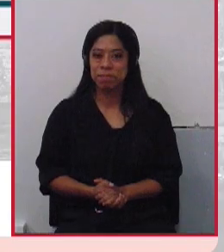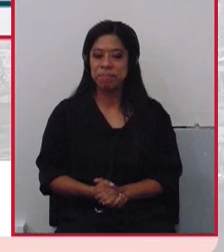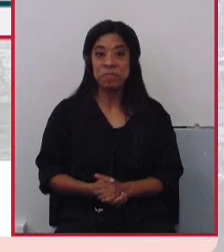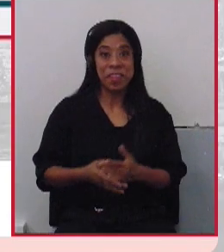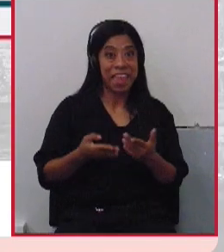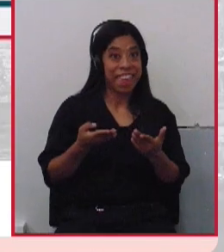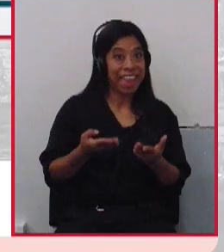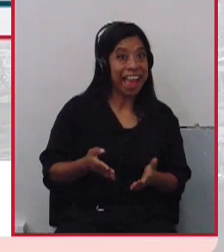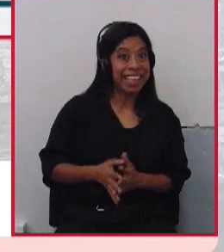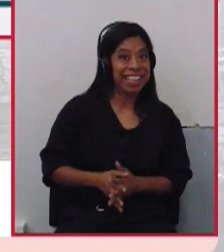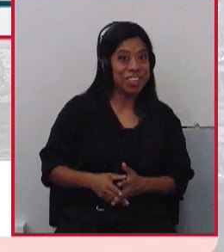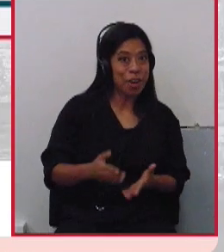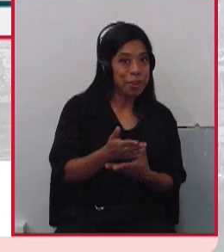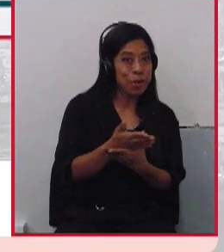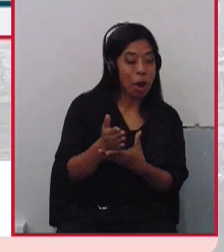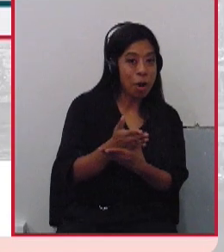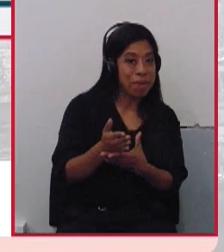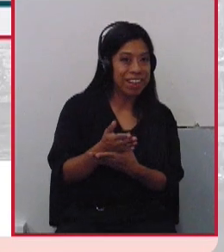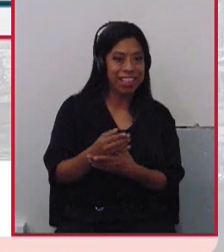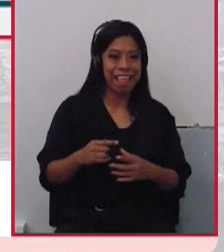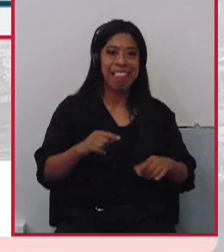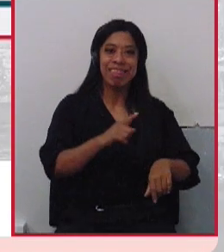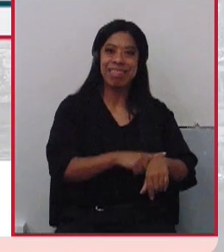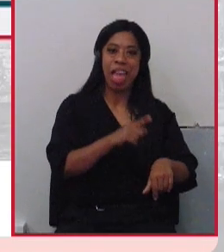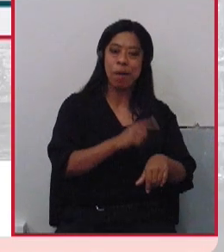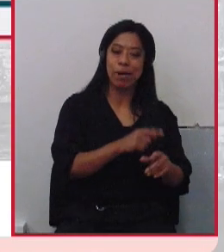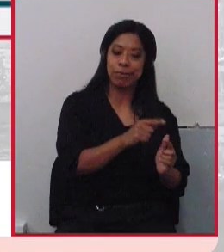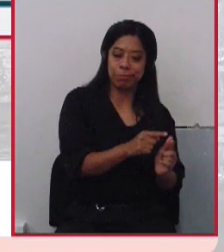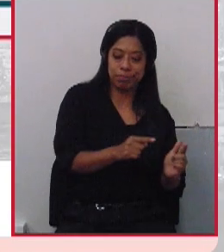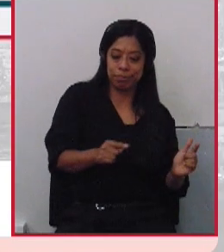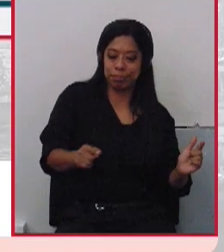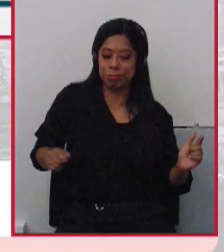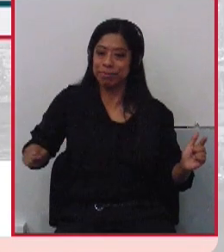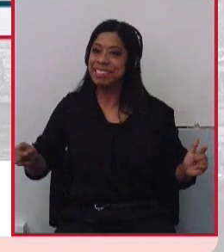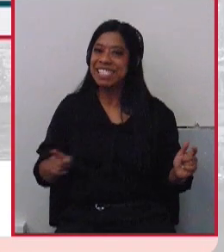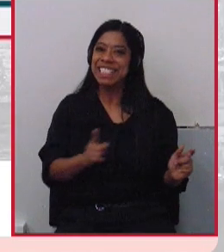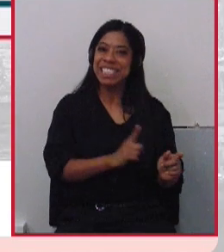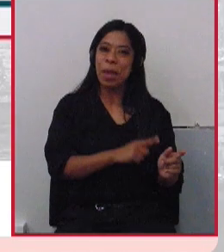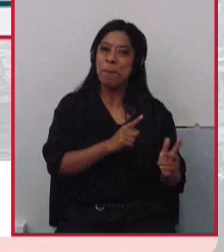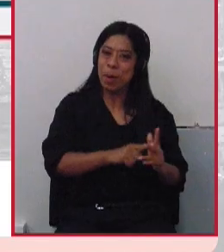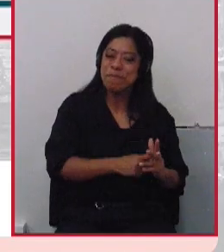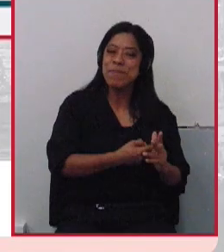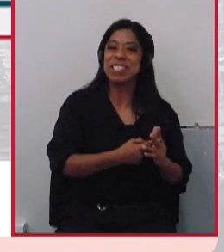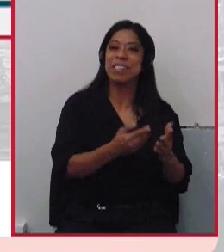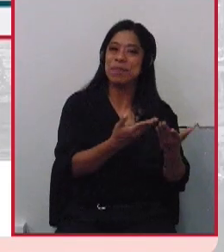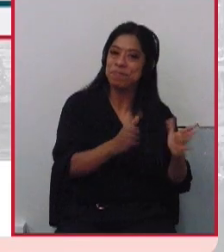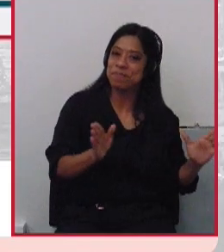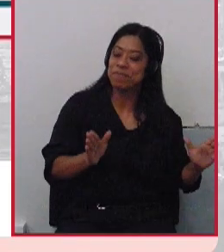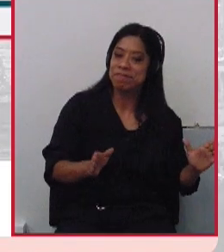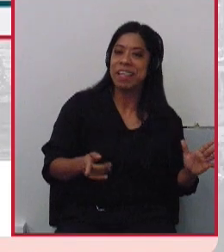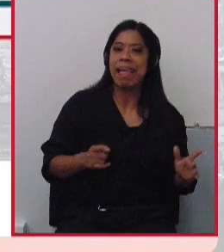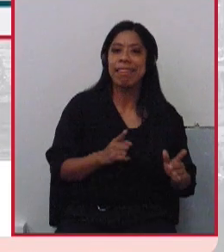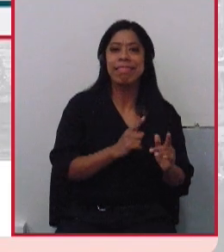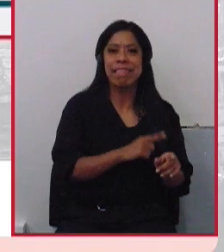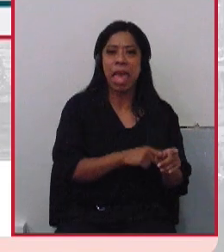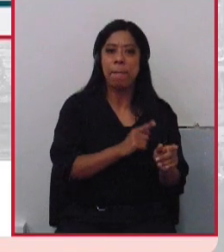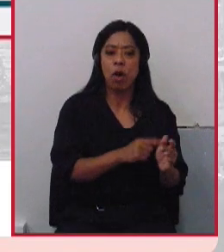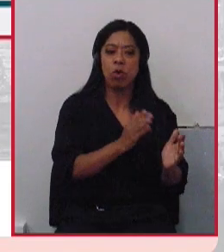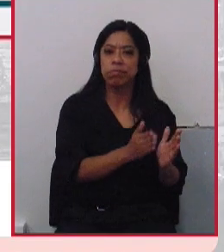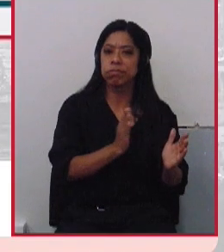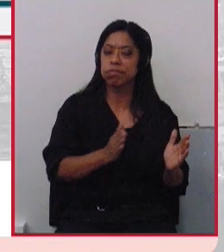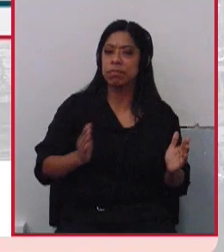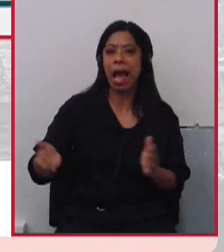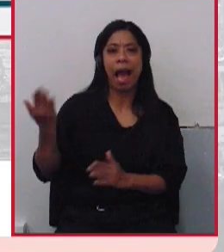Acá les vengo a compartir la línea de tiempo del comisionamiento y la puesta en marcha de la planta, ¿no? Una línea de tiempo que está bastante alineada a lo que